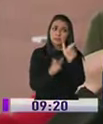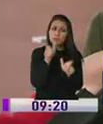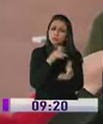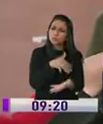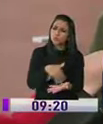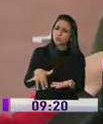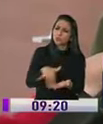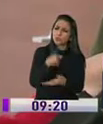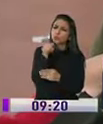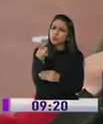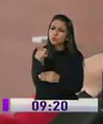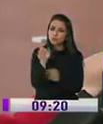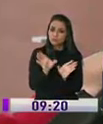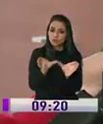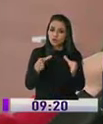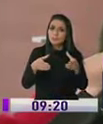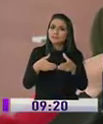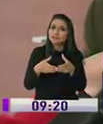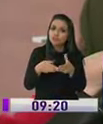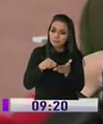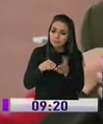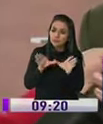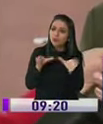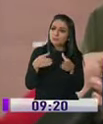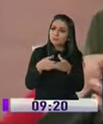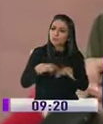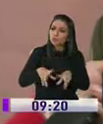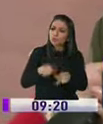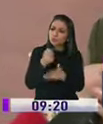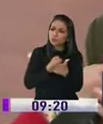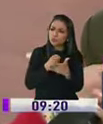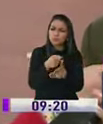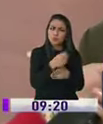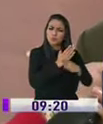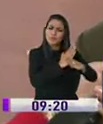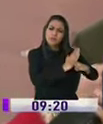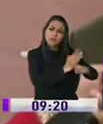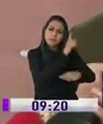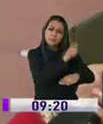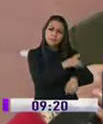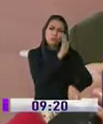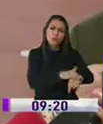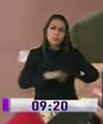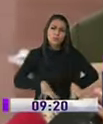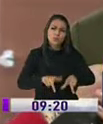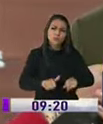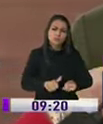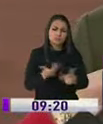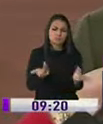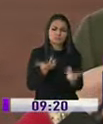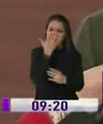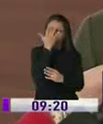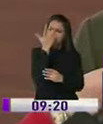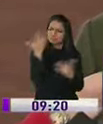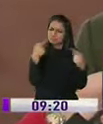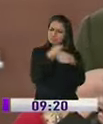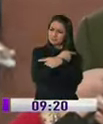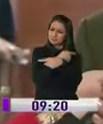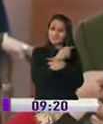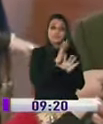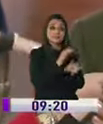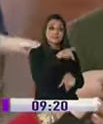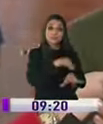estarse preguntando, que como usted es miembro de la Comisión Anticorrupción, ¿por qué está defendiendo a una persona que está acusada de corrupción? Porque en